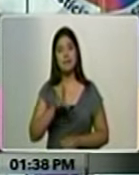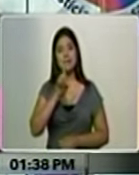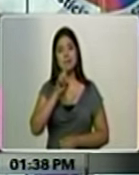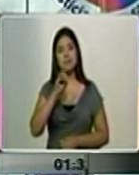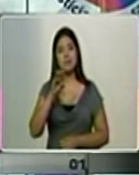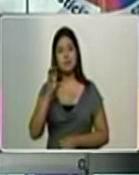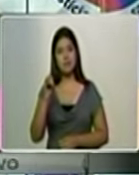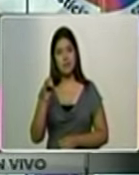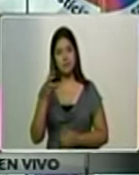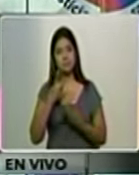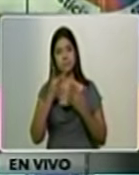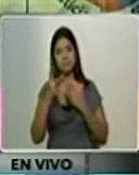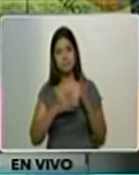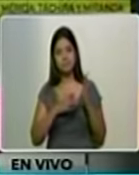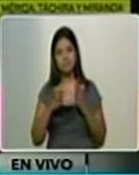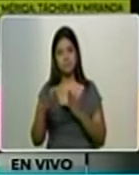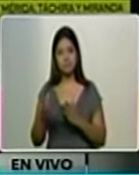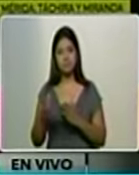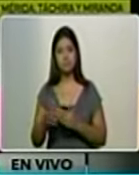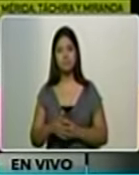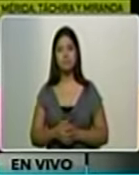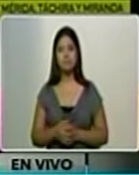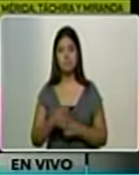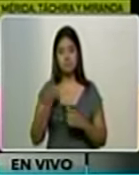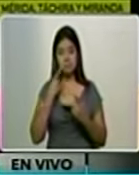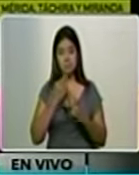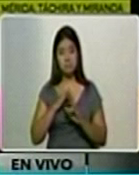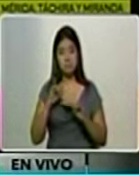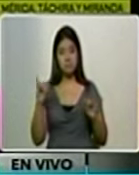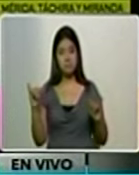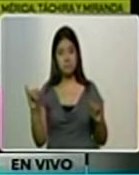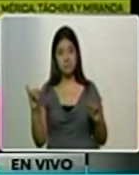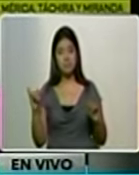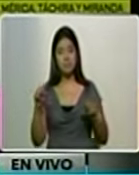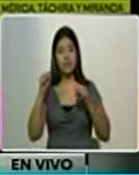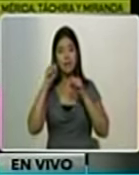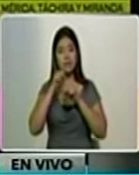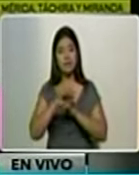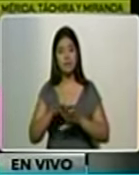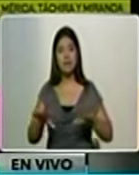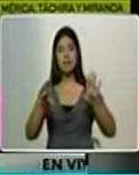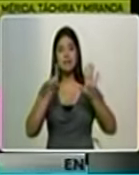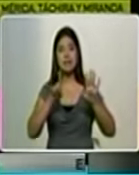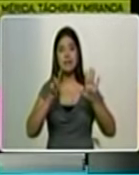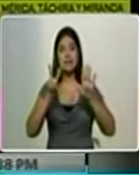operaciones que concluyen con el despliegue de